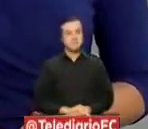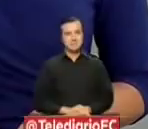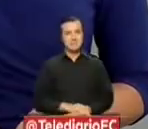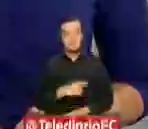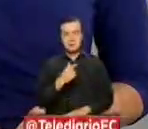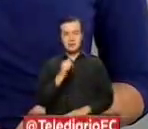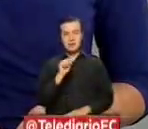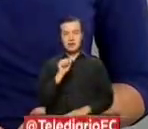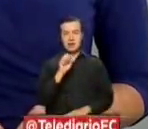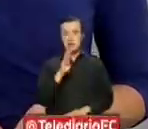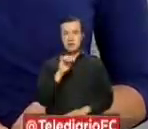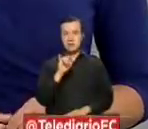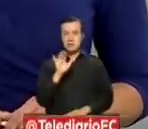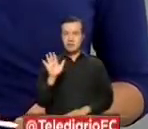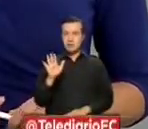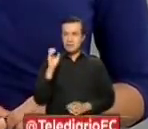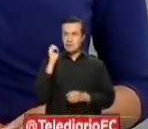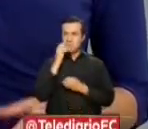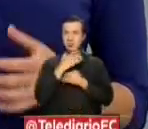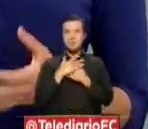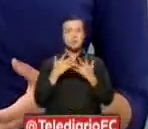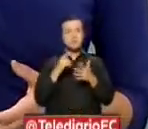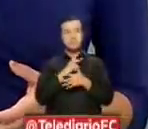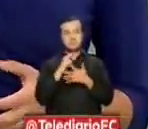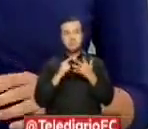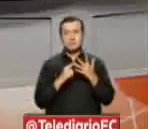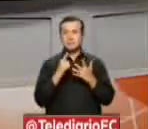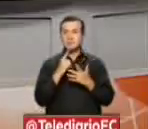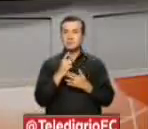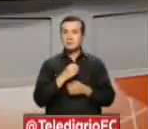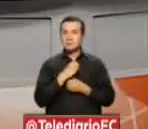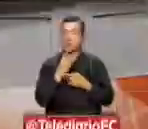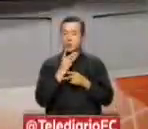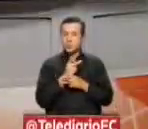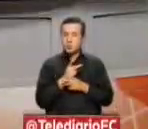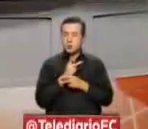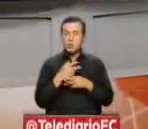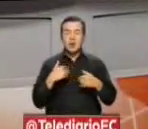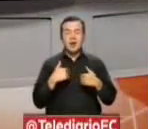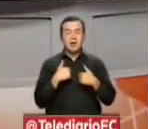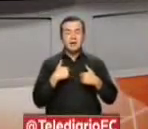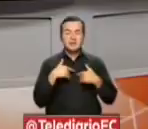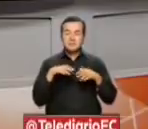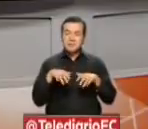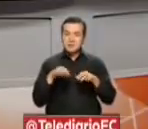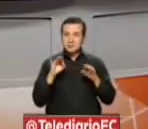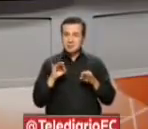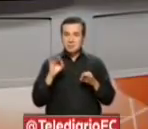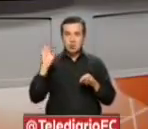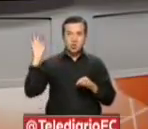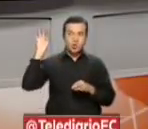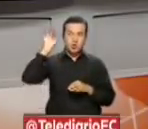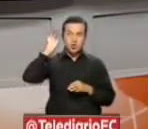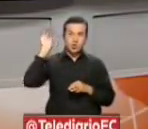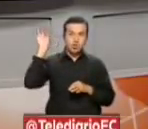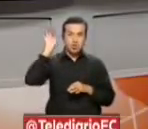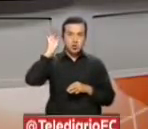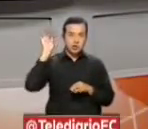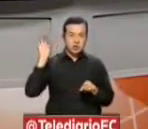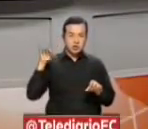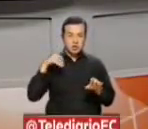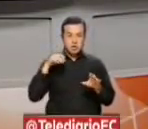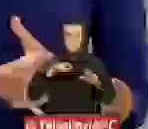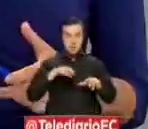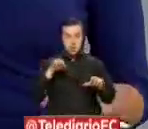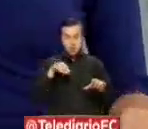Gaby Quiroga está aquí con nosotros para contarnos más de esos secretos de los cuidados de las mascotas. Veíamos que el cotonete no siempre es el mejor aliado